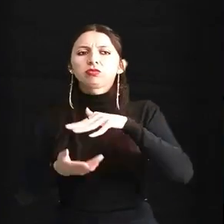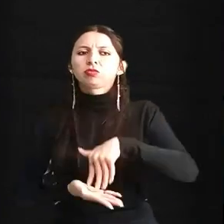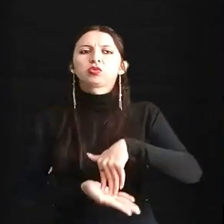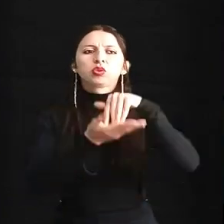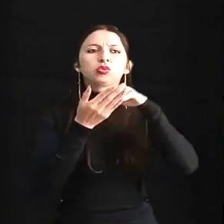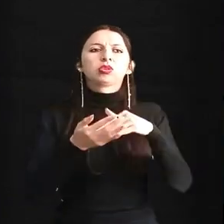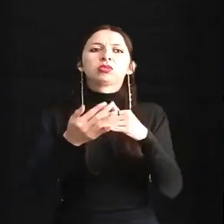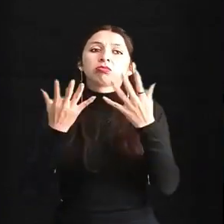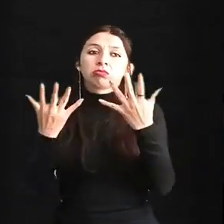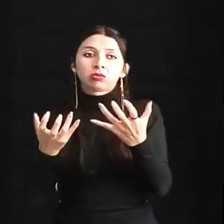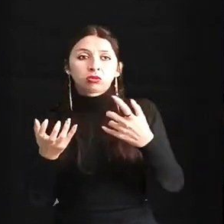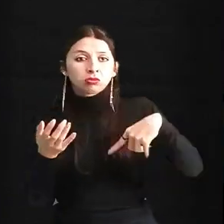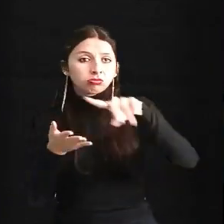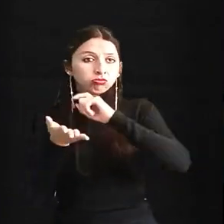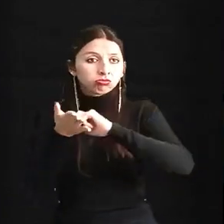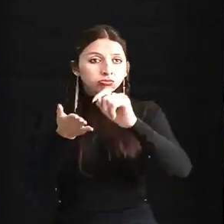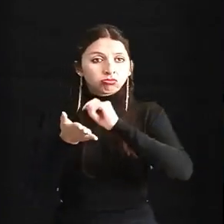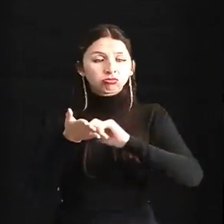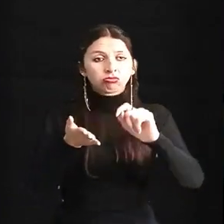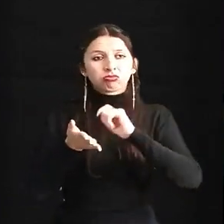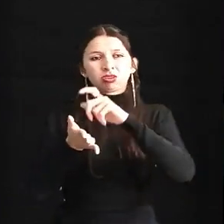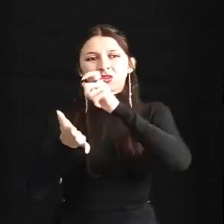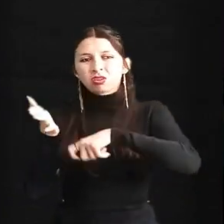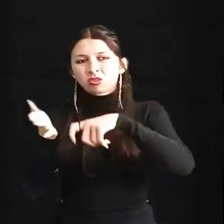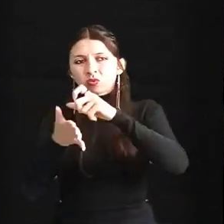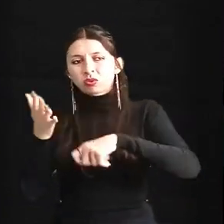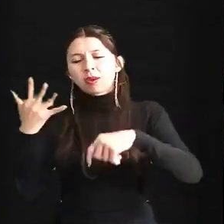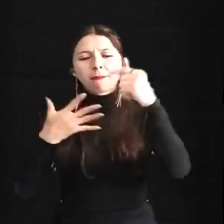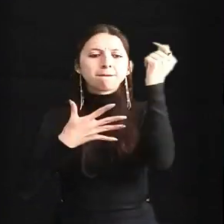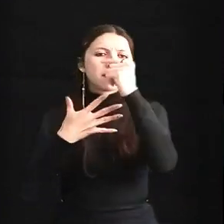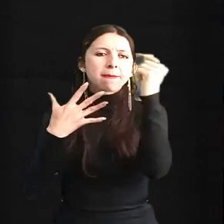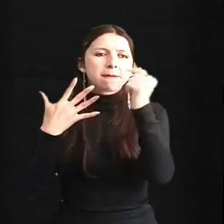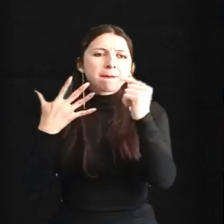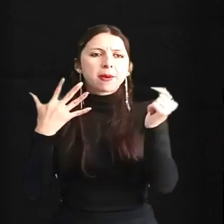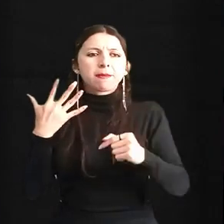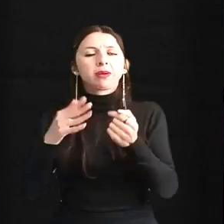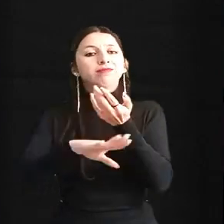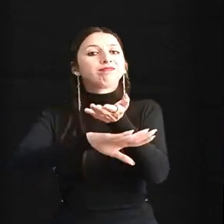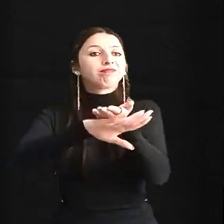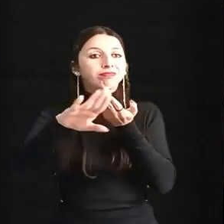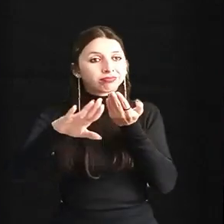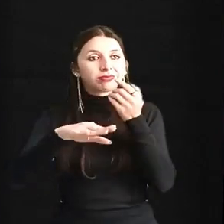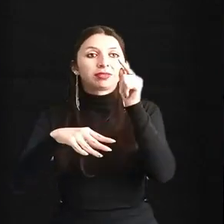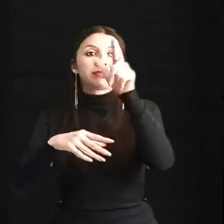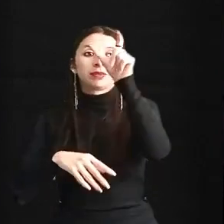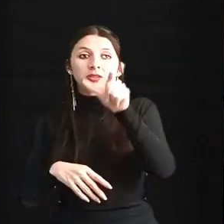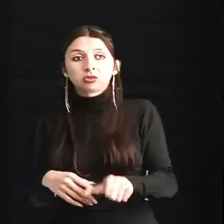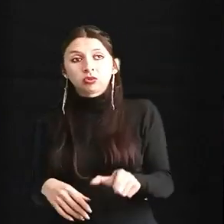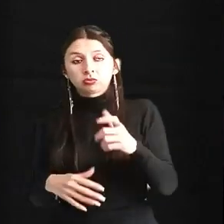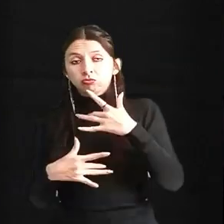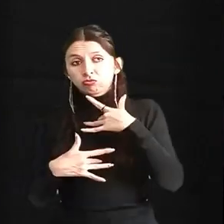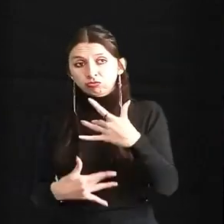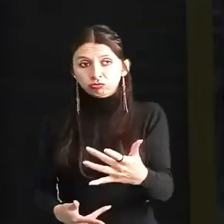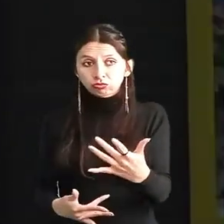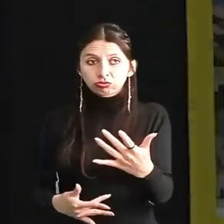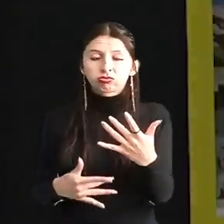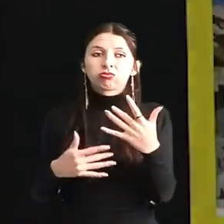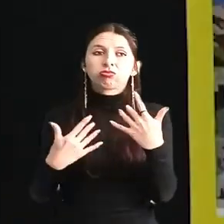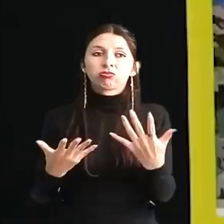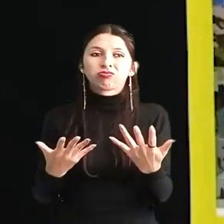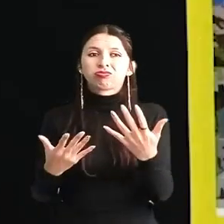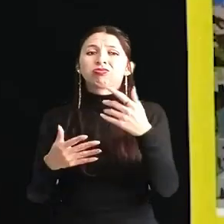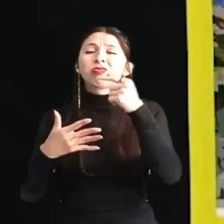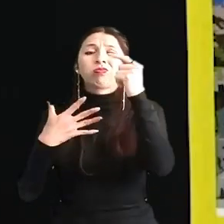diferentes perspectivas para poder publicar pues tenemos una norma Clara de colaborador a los colaboradores donde